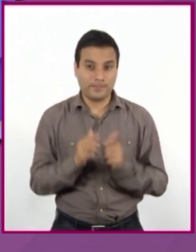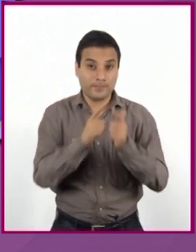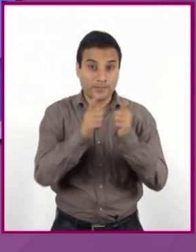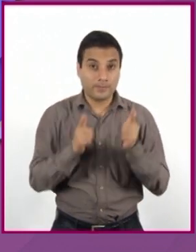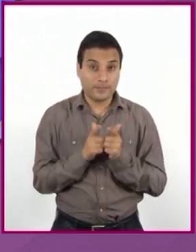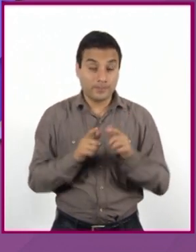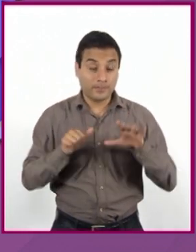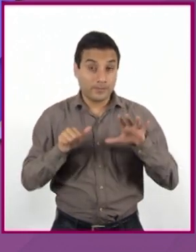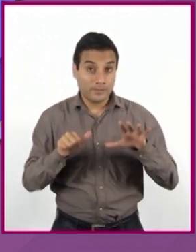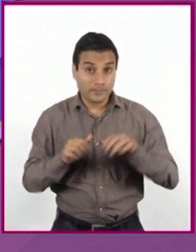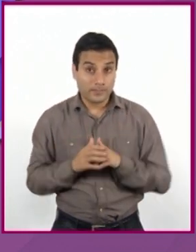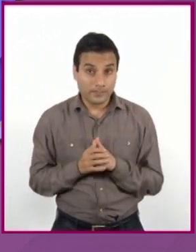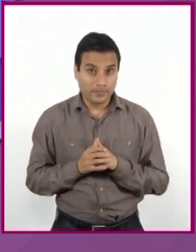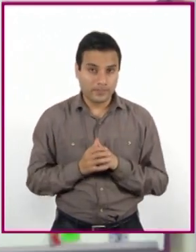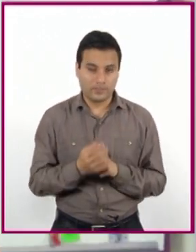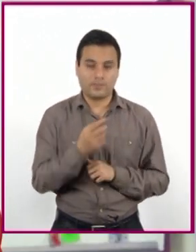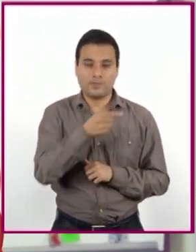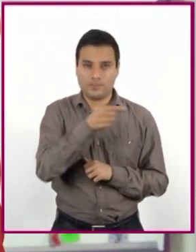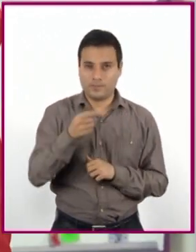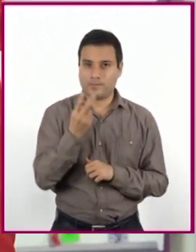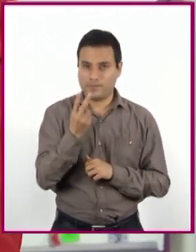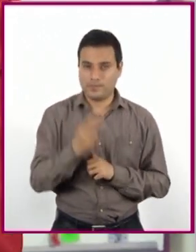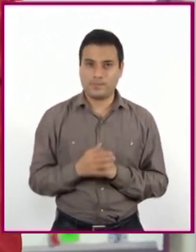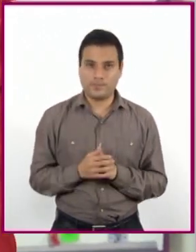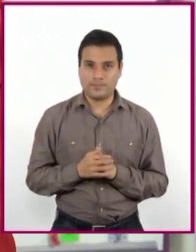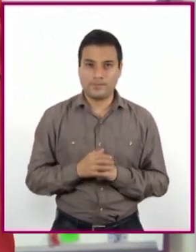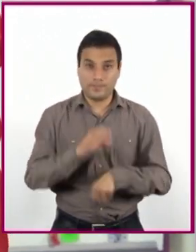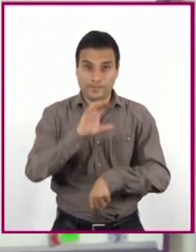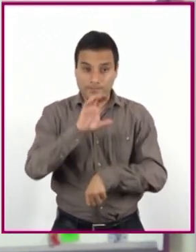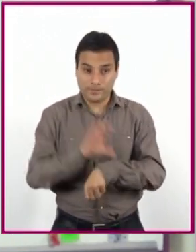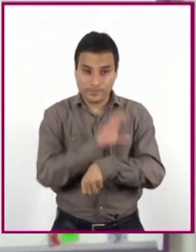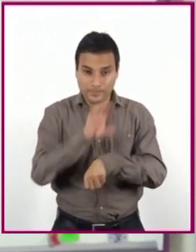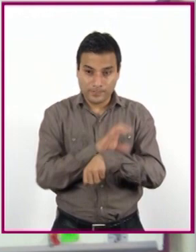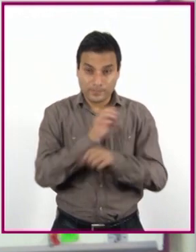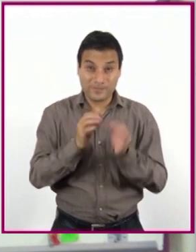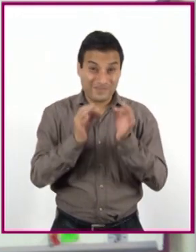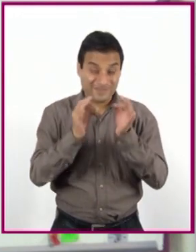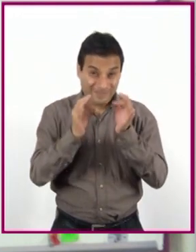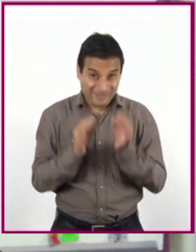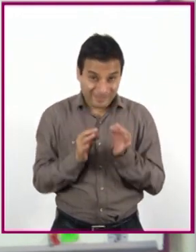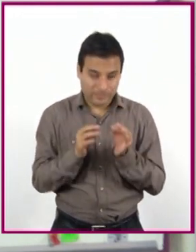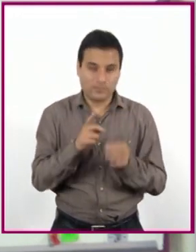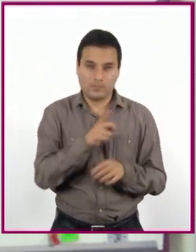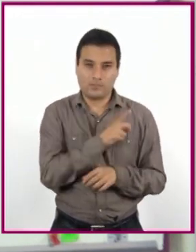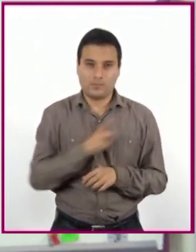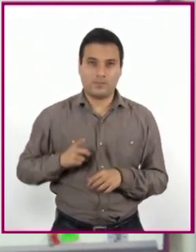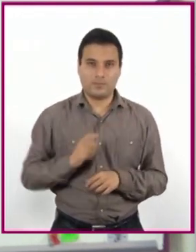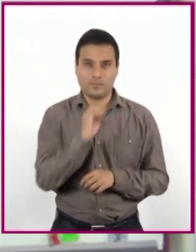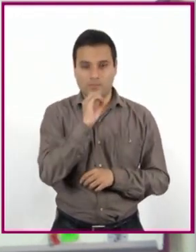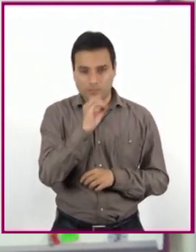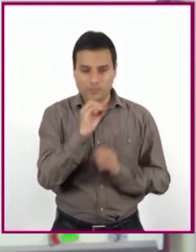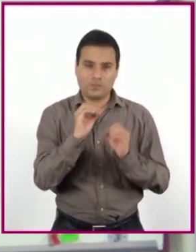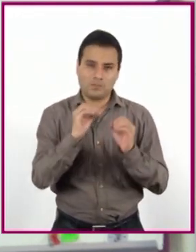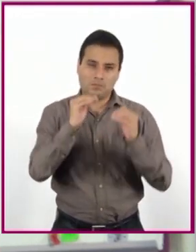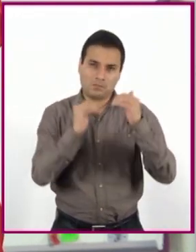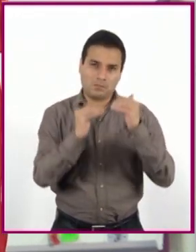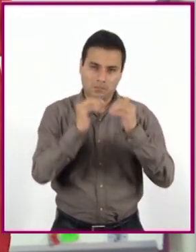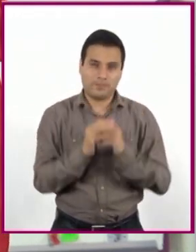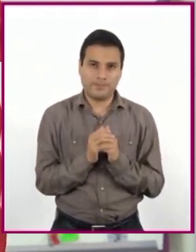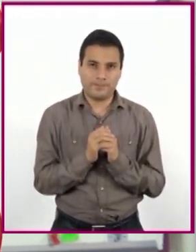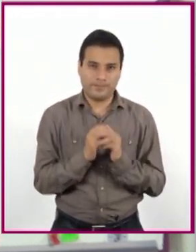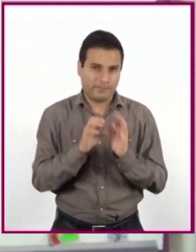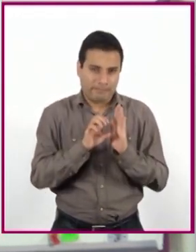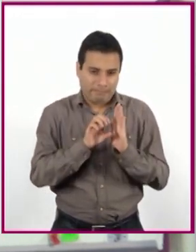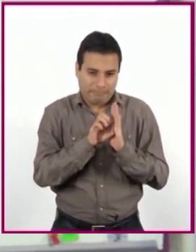grupo 16, 2-. La carga neta de un compuesto químico debe ser 0 o neutra. Y tomando